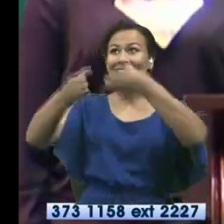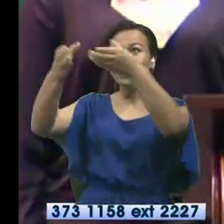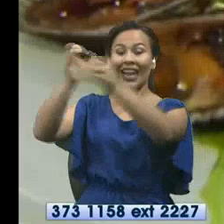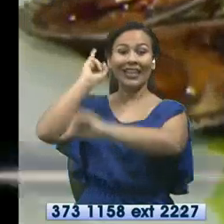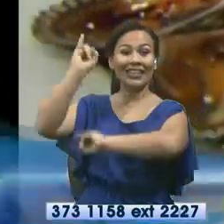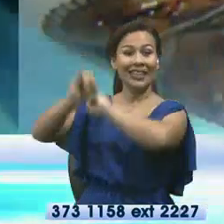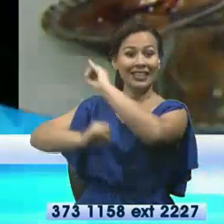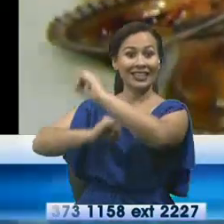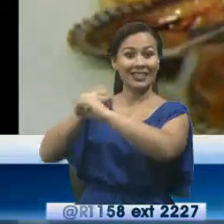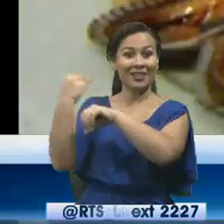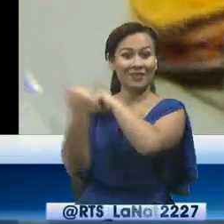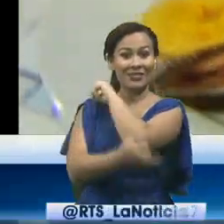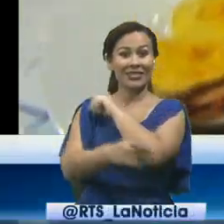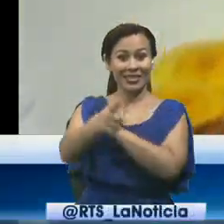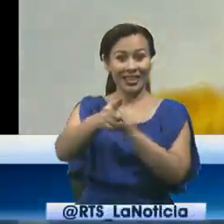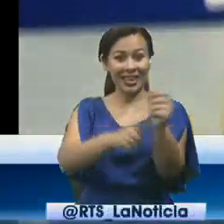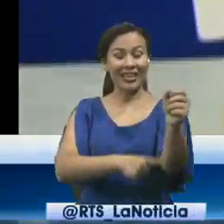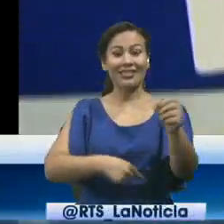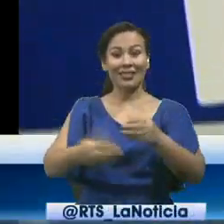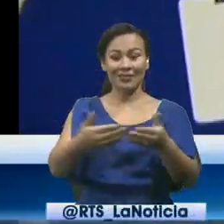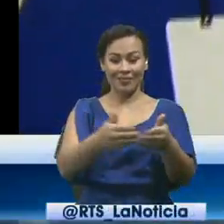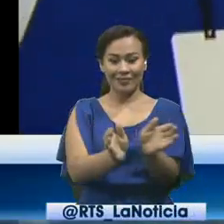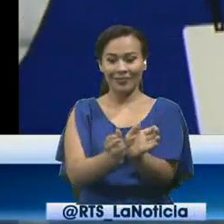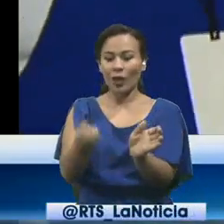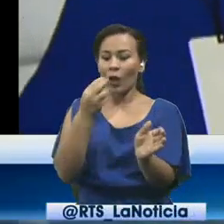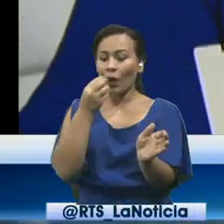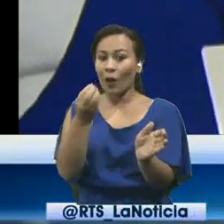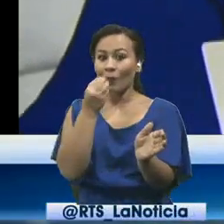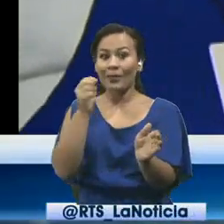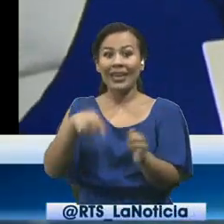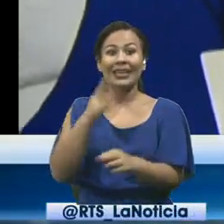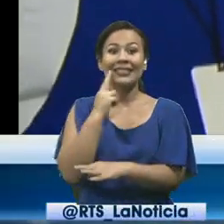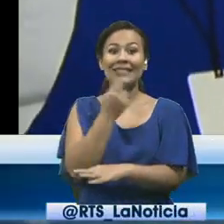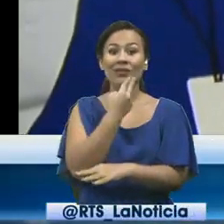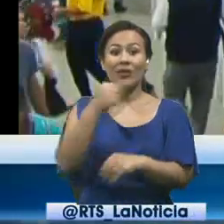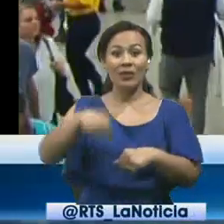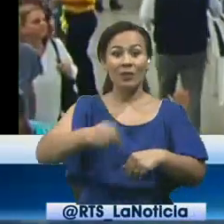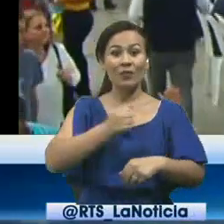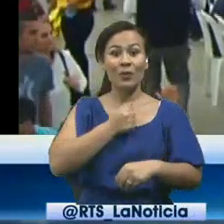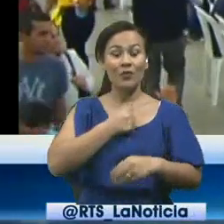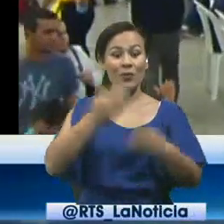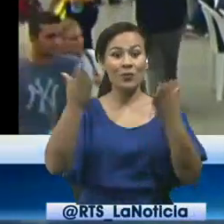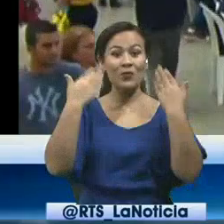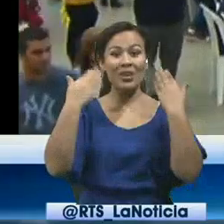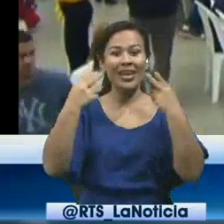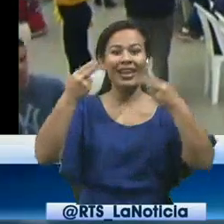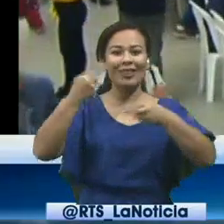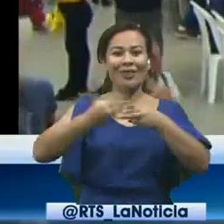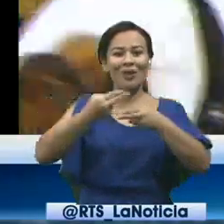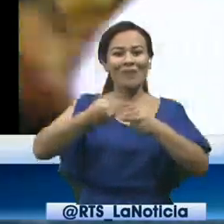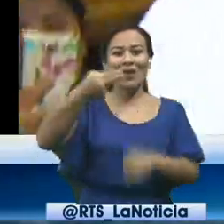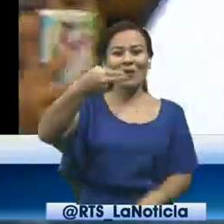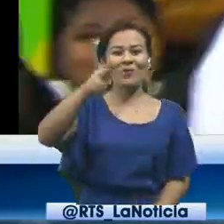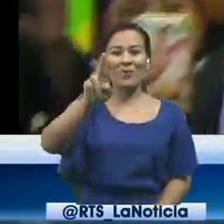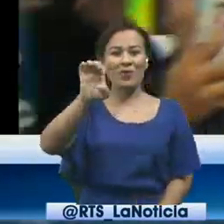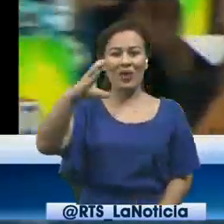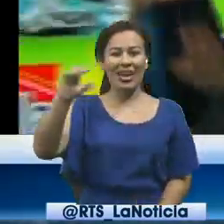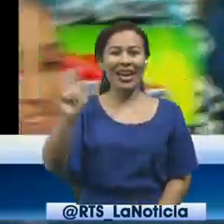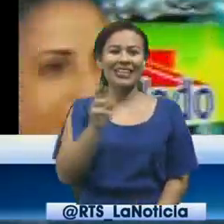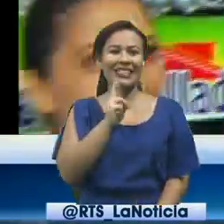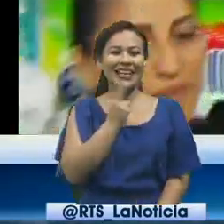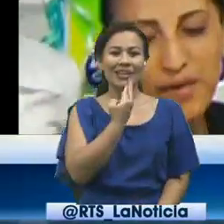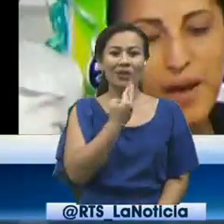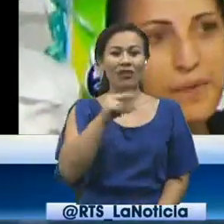internacionales. Rescatar la tradición de las huecas y posicionar a Guayaquil como destino gastronómico es la finalidad, como indicó el alcalde Jaime